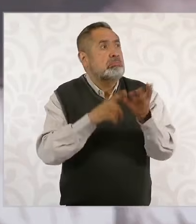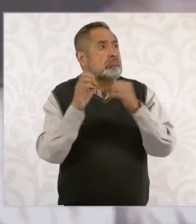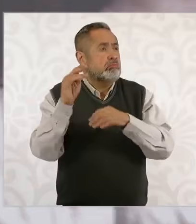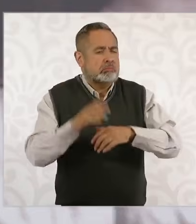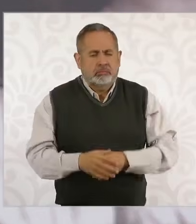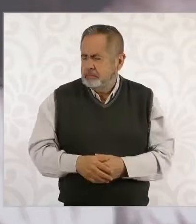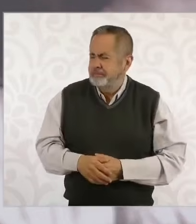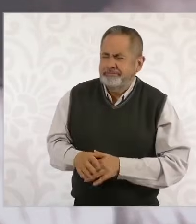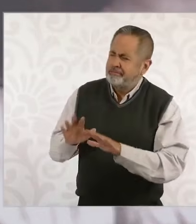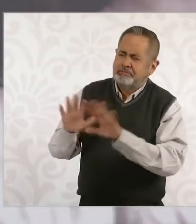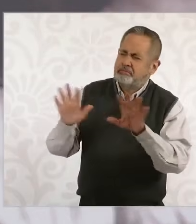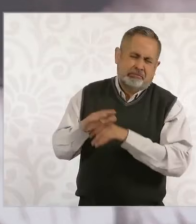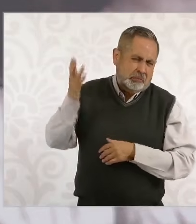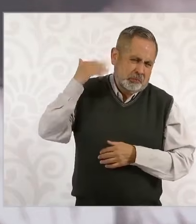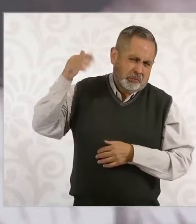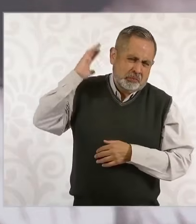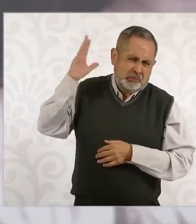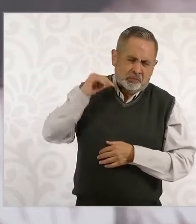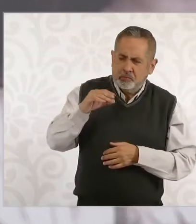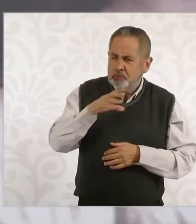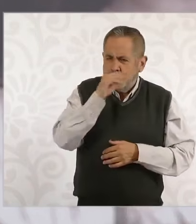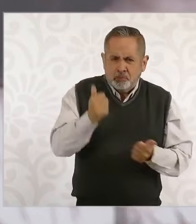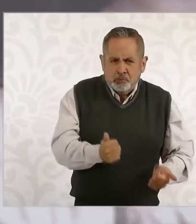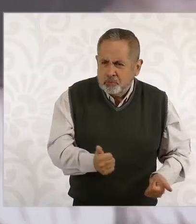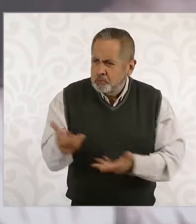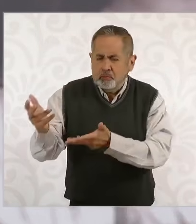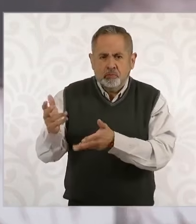últimos años. No, en algún momento se envió crudo de manera